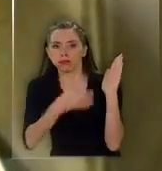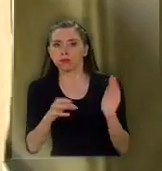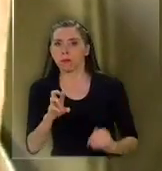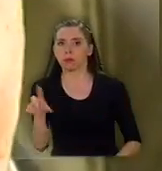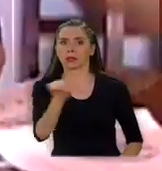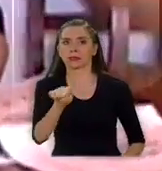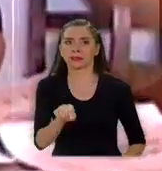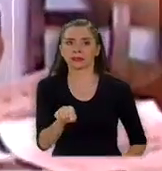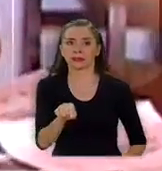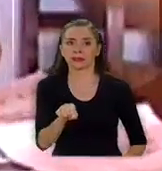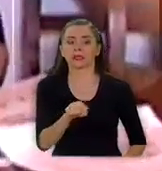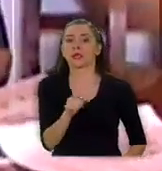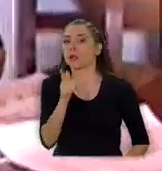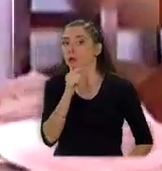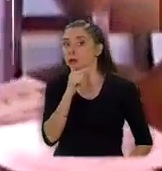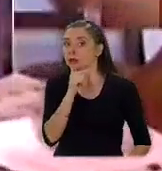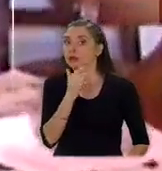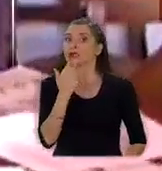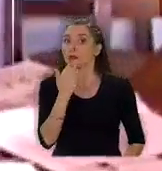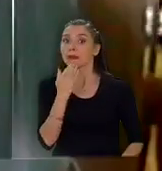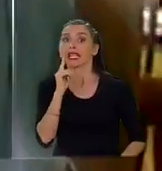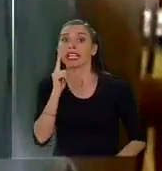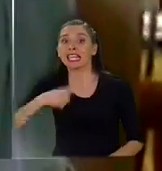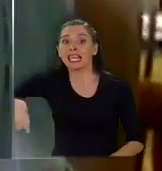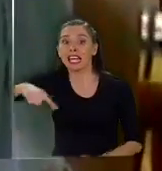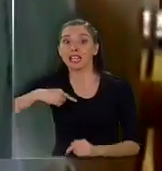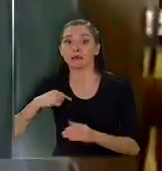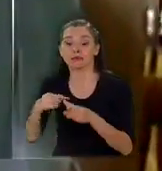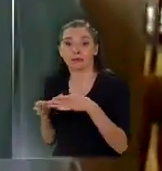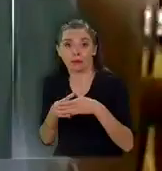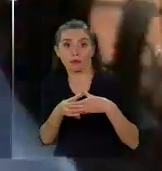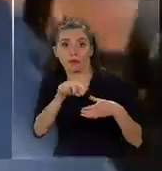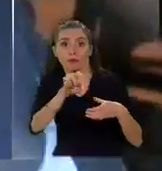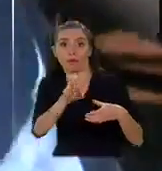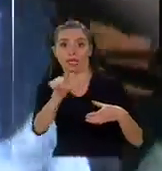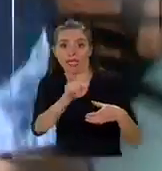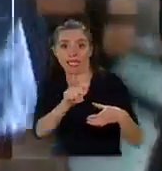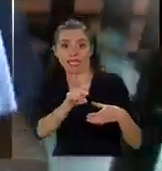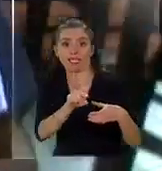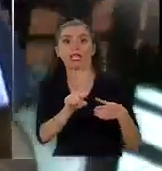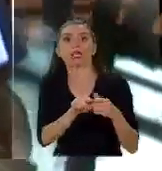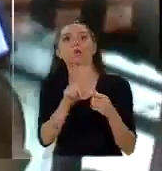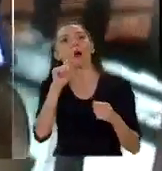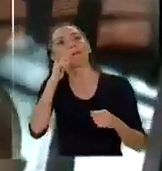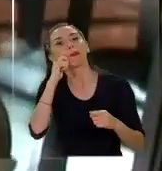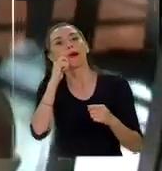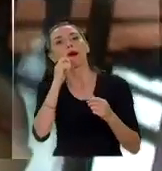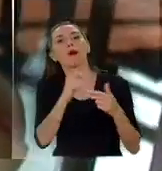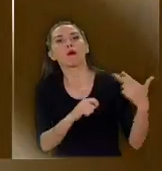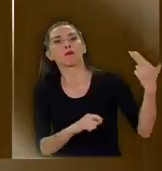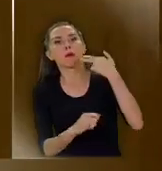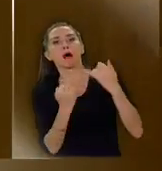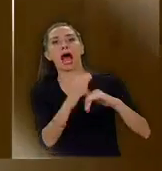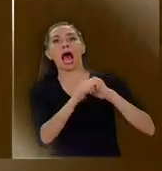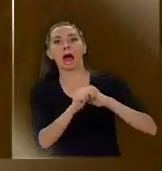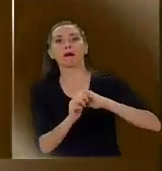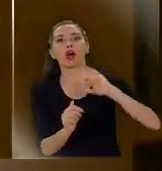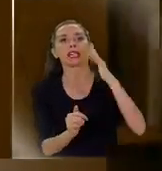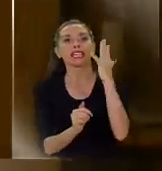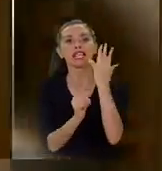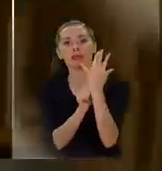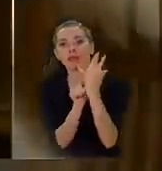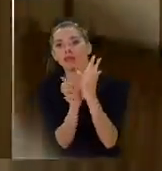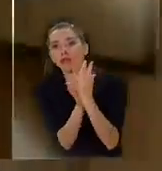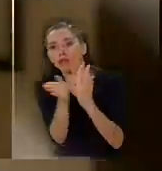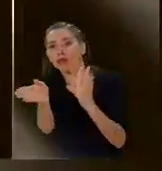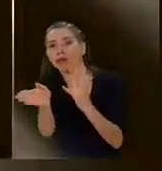el cuestionamiento no le era ajeno, provenía de sus propias filas. Eso que llaman el fuego amigo, la quinta columna del socialismo, que en un ejercicio